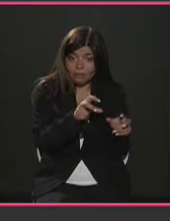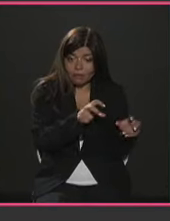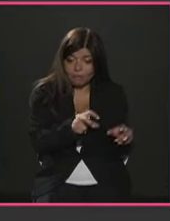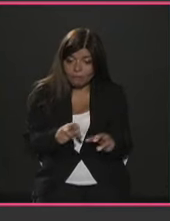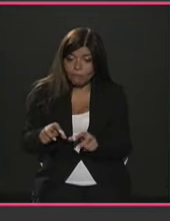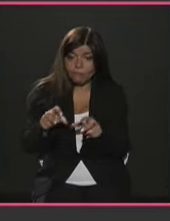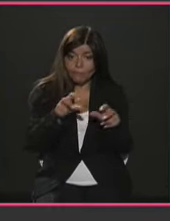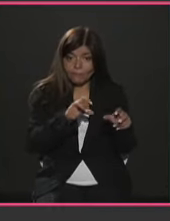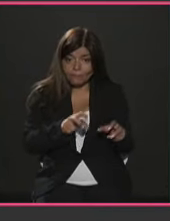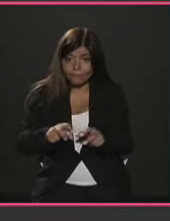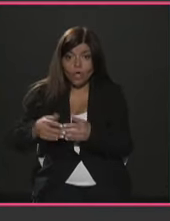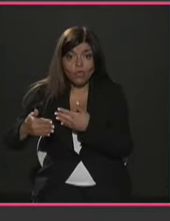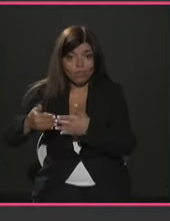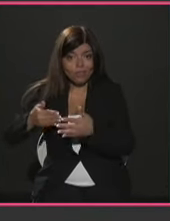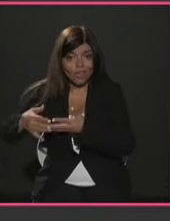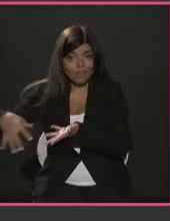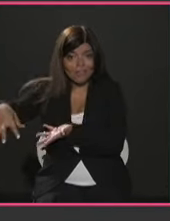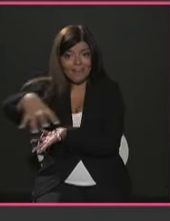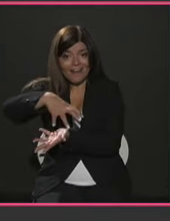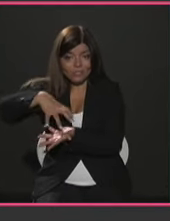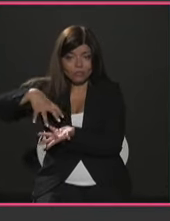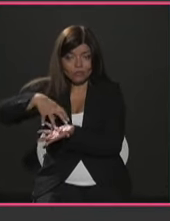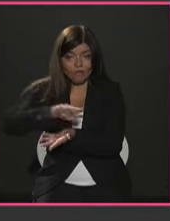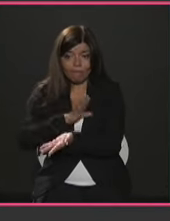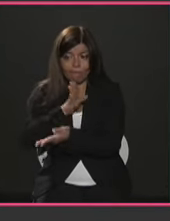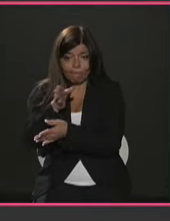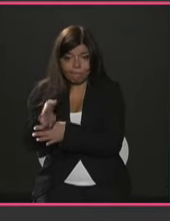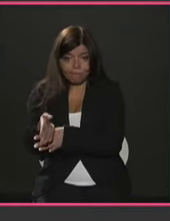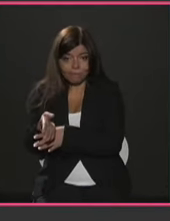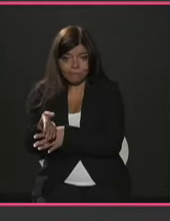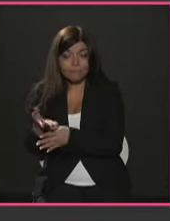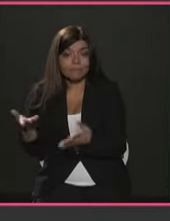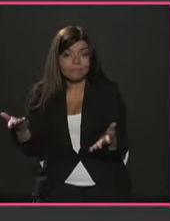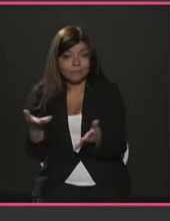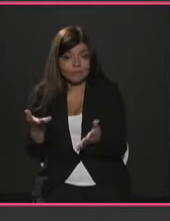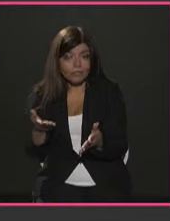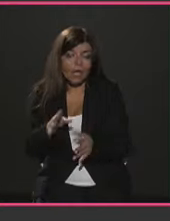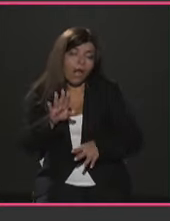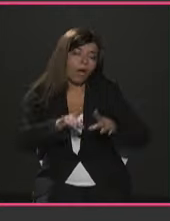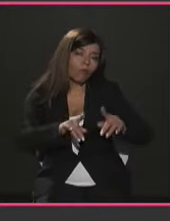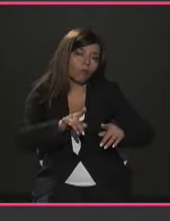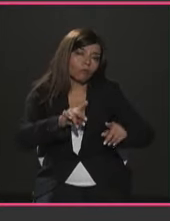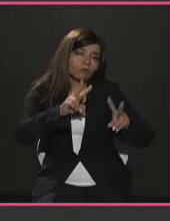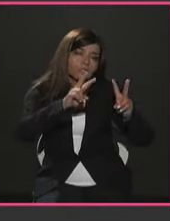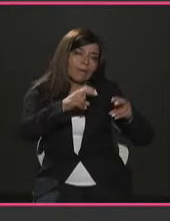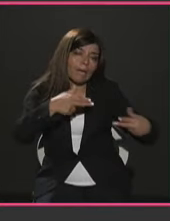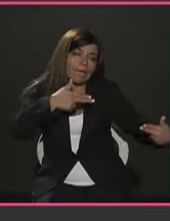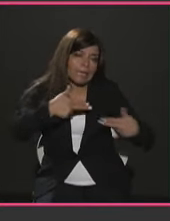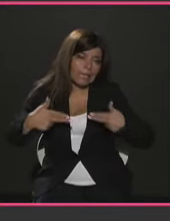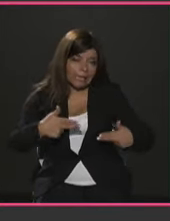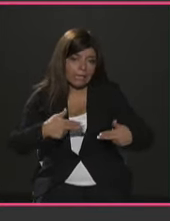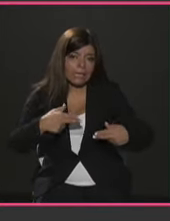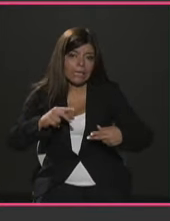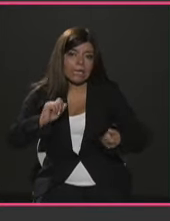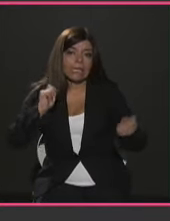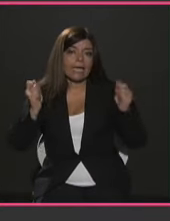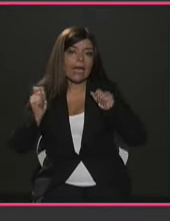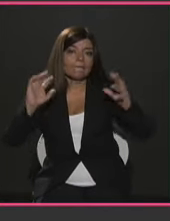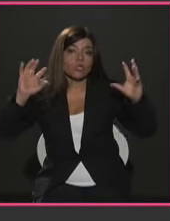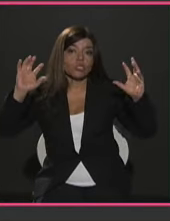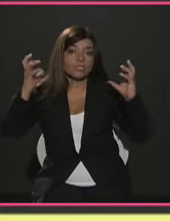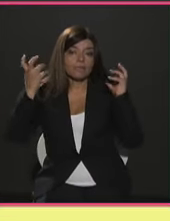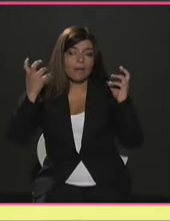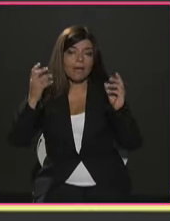y se refugian en las ciudades por problemas obviamente de injusticia de guerra problemas de cambio climático